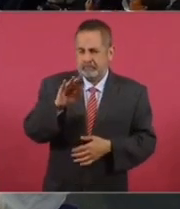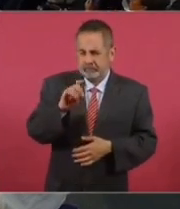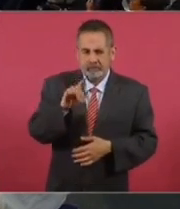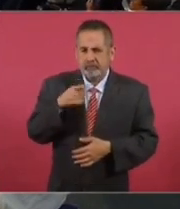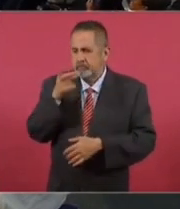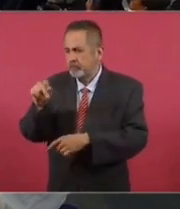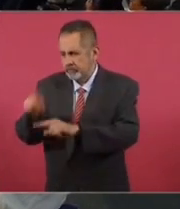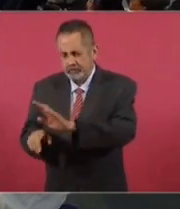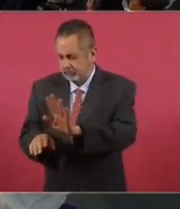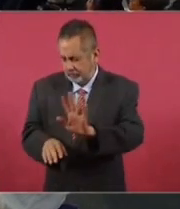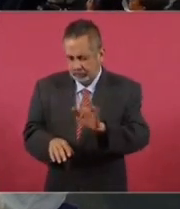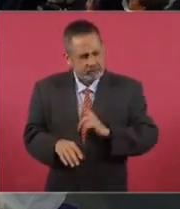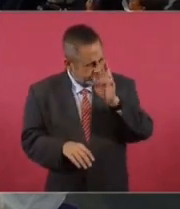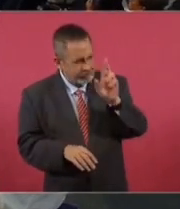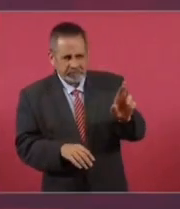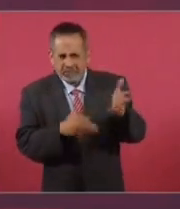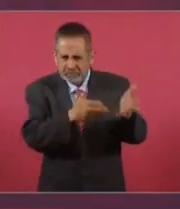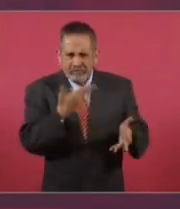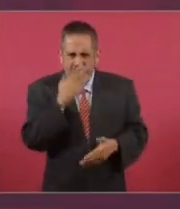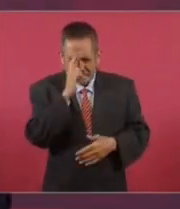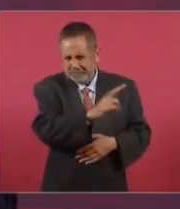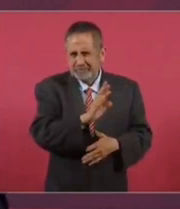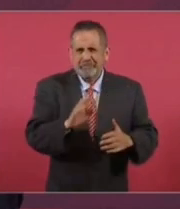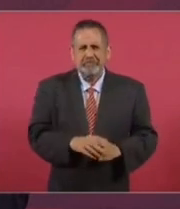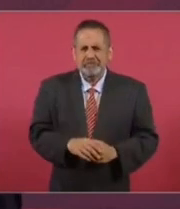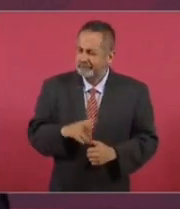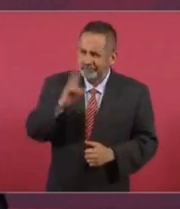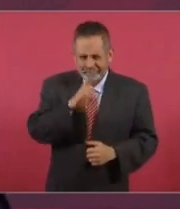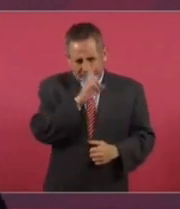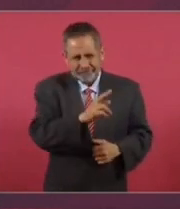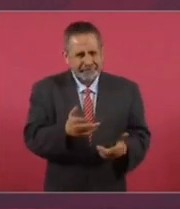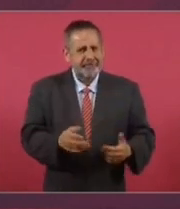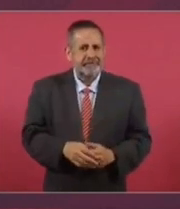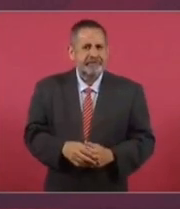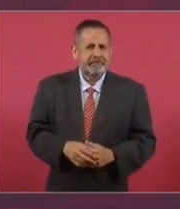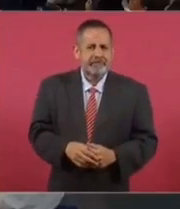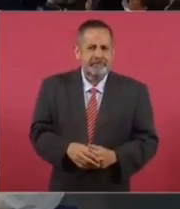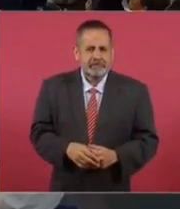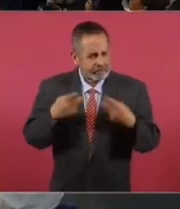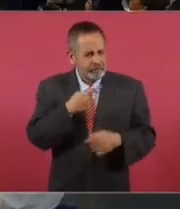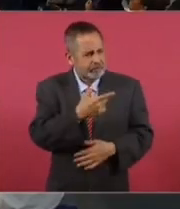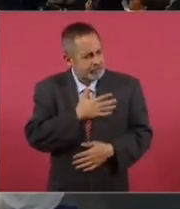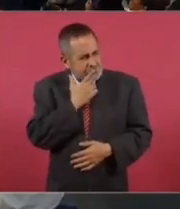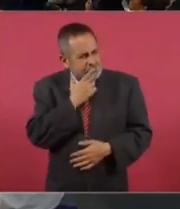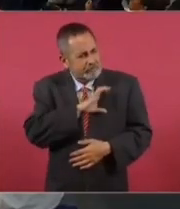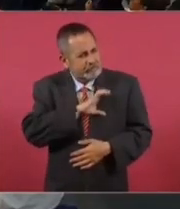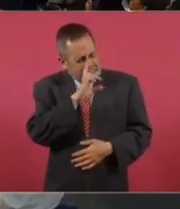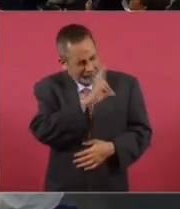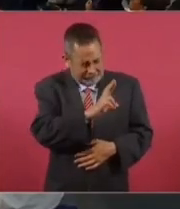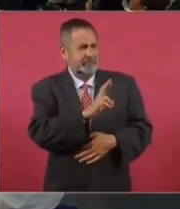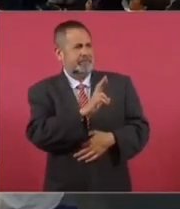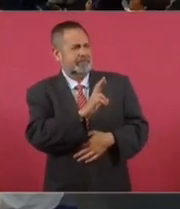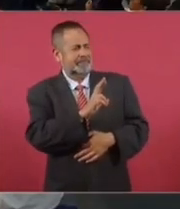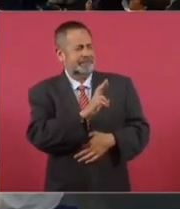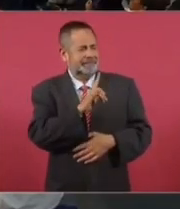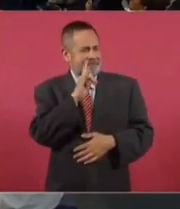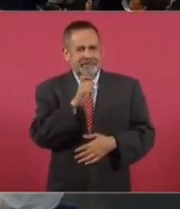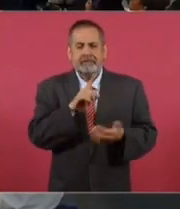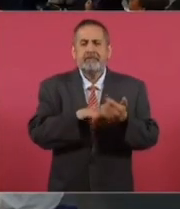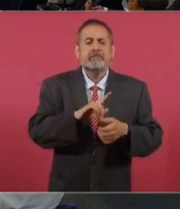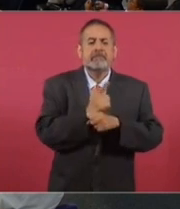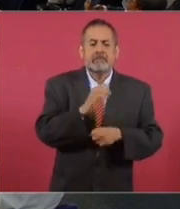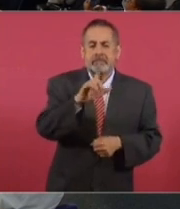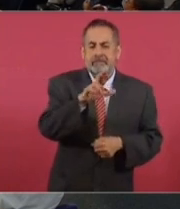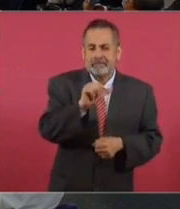que pasara. Porque ya no quiero. Pues, de veras, hay gente que uno estima. Cuando yo veo que la licenciada